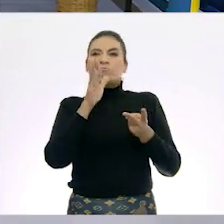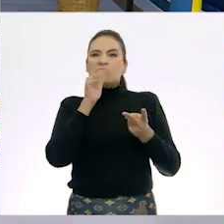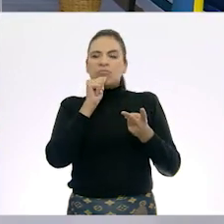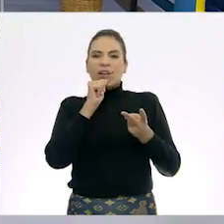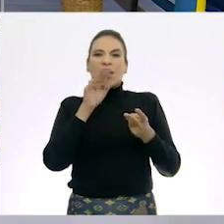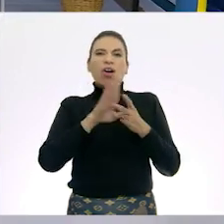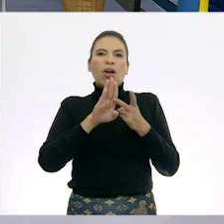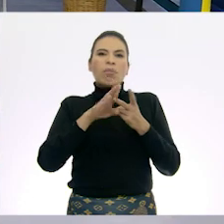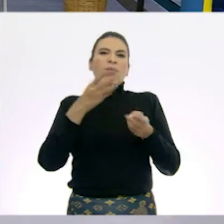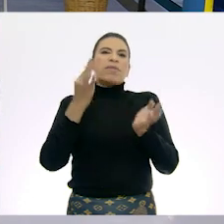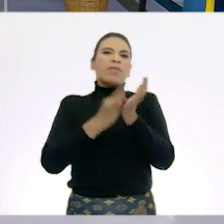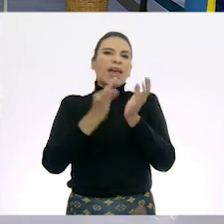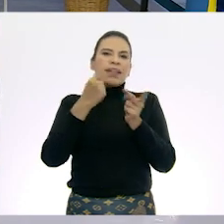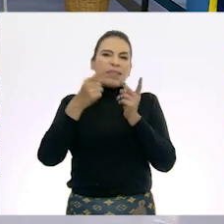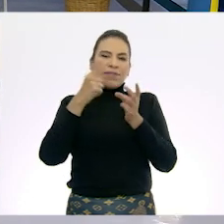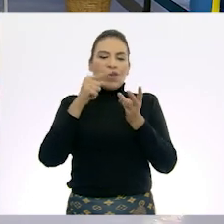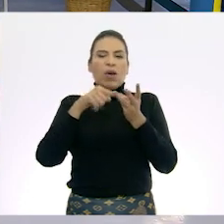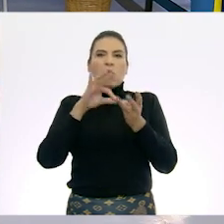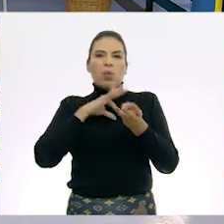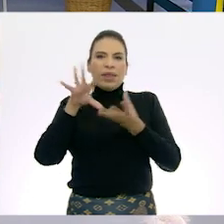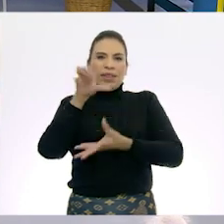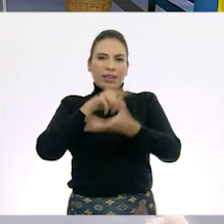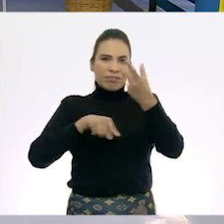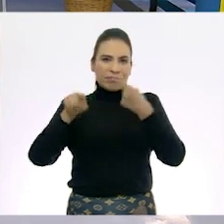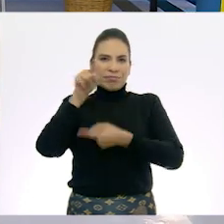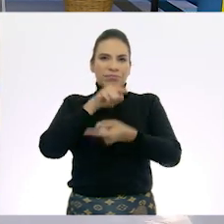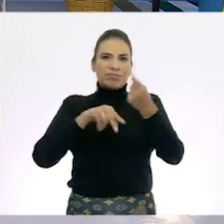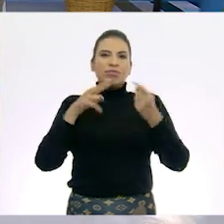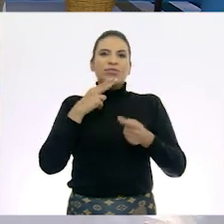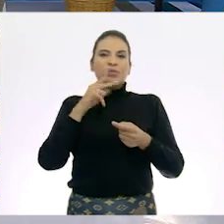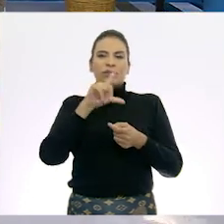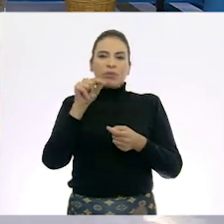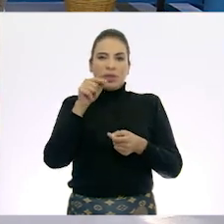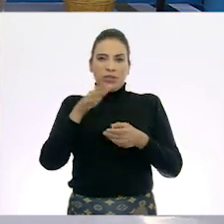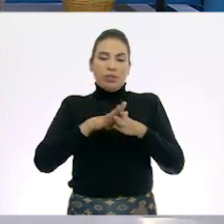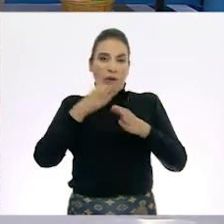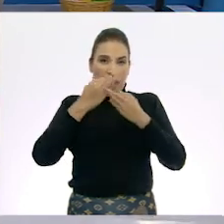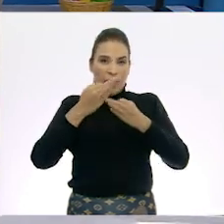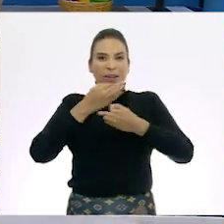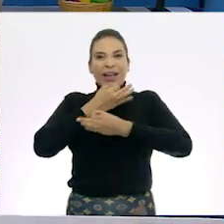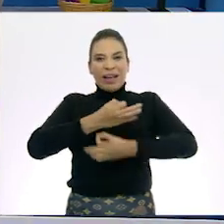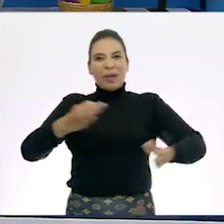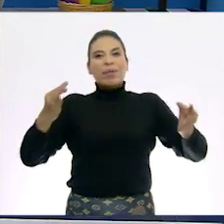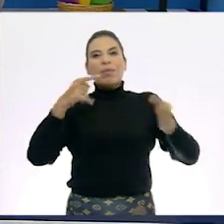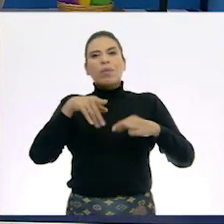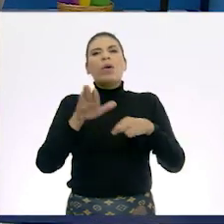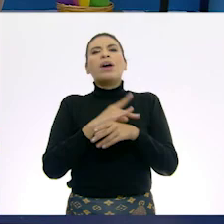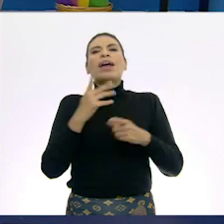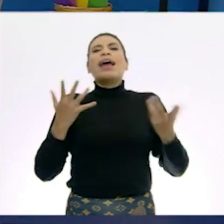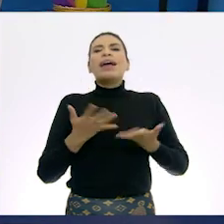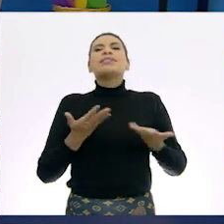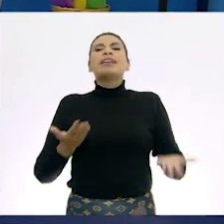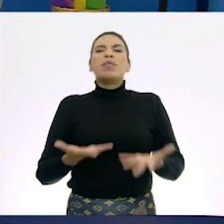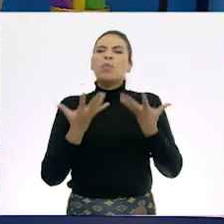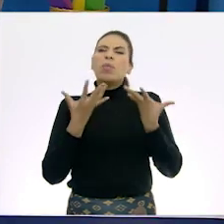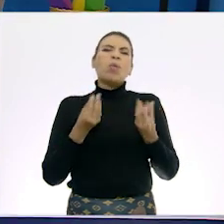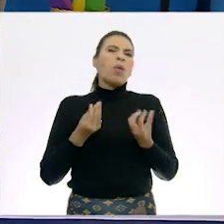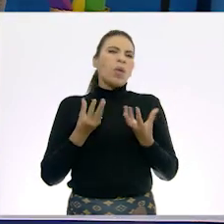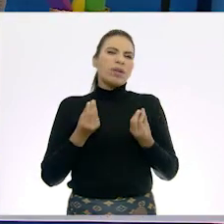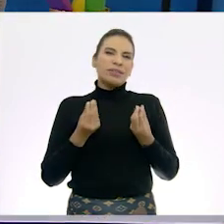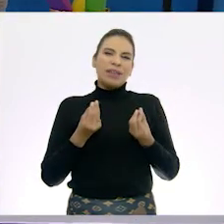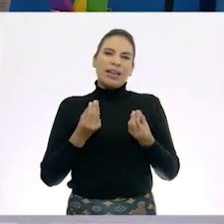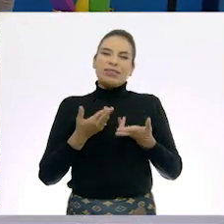María. Fíjate que precisamente esta campaña pues se hizo en función de eso, porque generamos